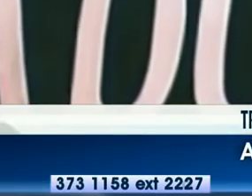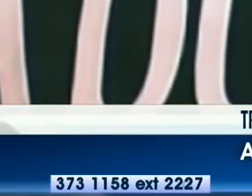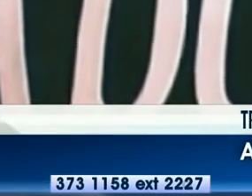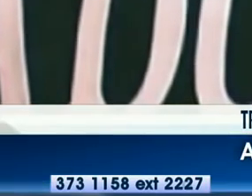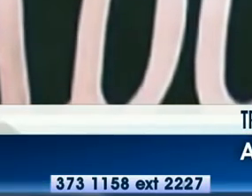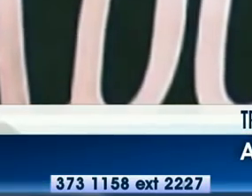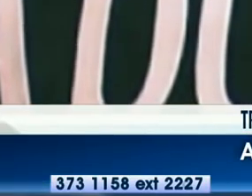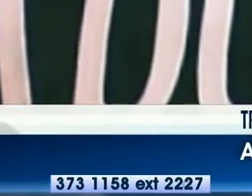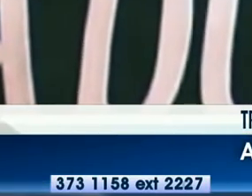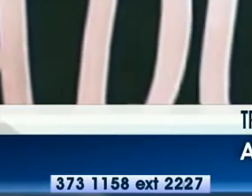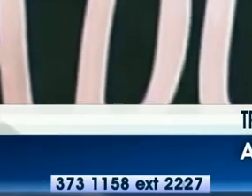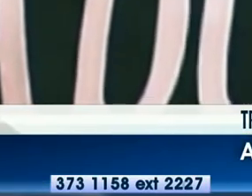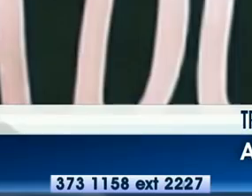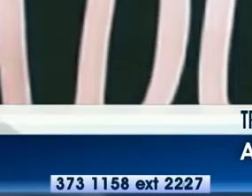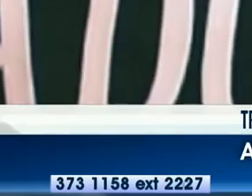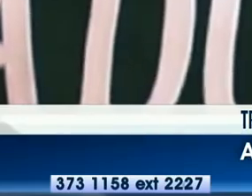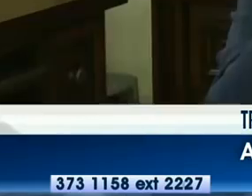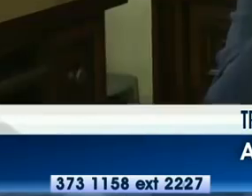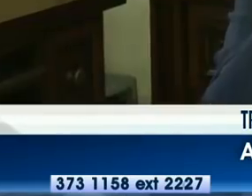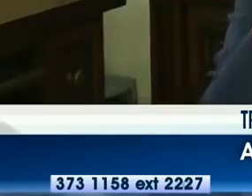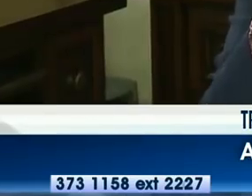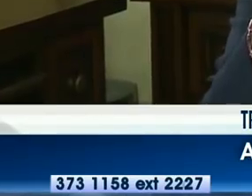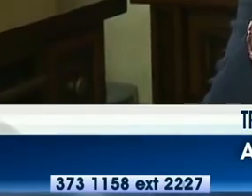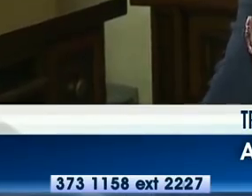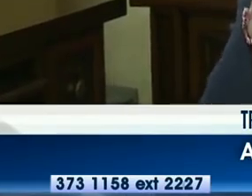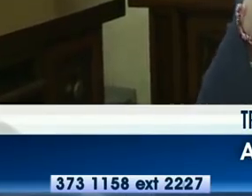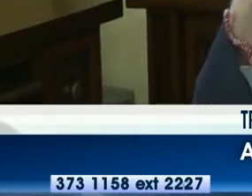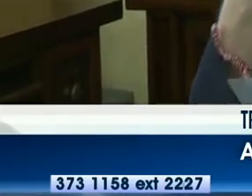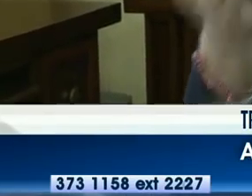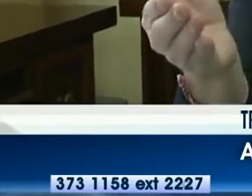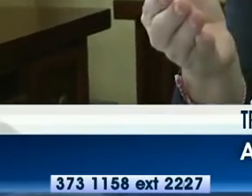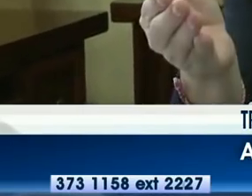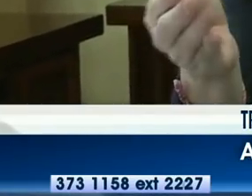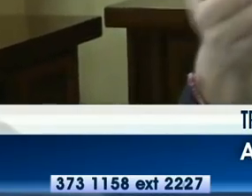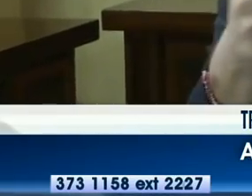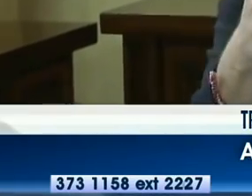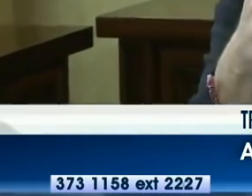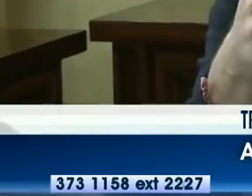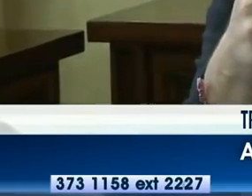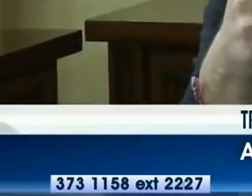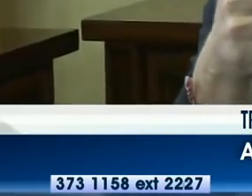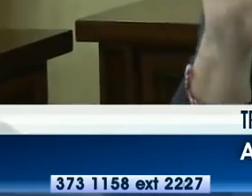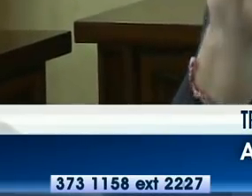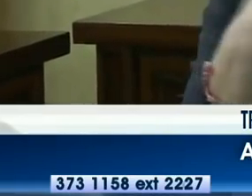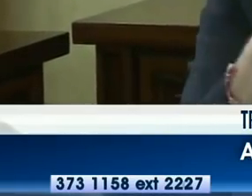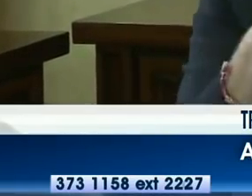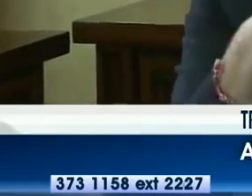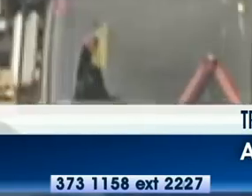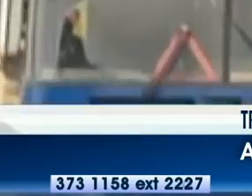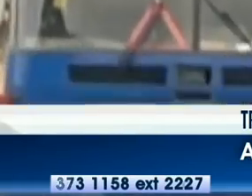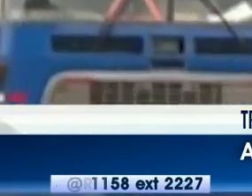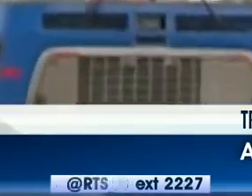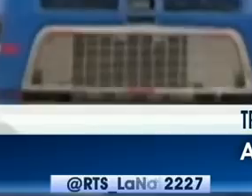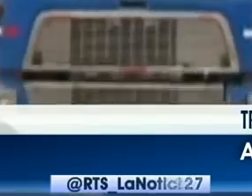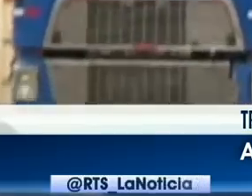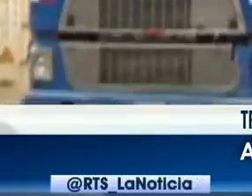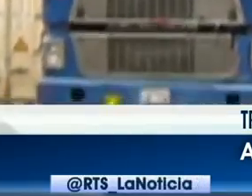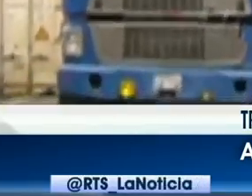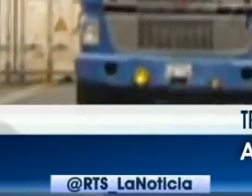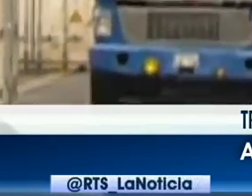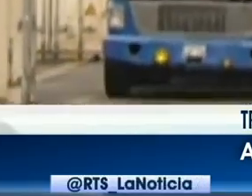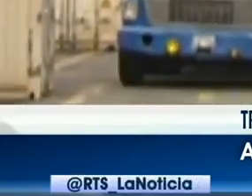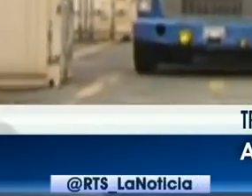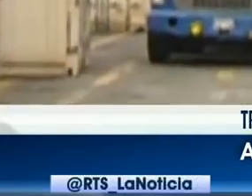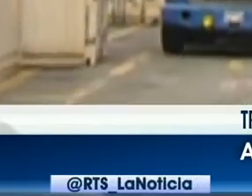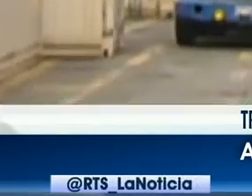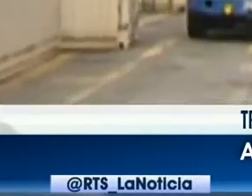eliminación de la tasa de servicio y control aduanero. Según el presidente de la Cámara de Comercio de Quito, Patricio Alarcón, los recursos interpuestos por el Ecuador